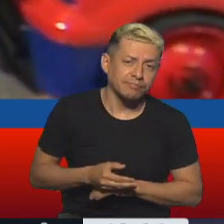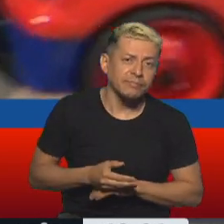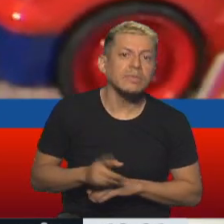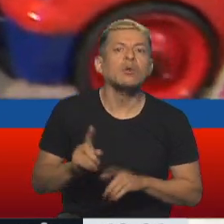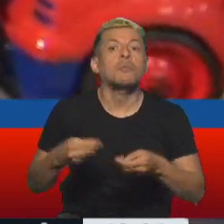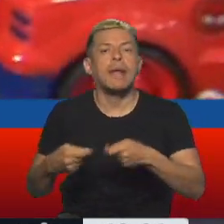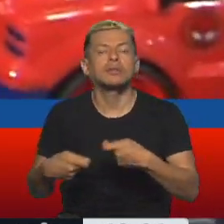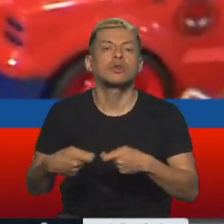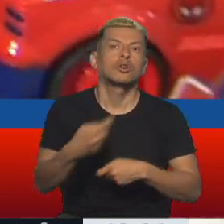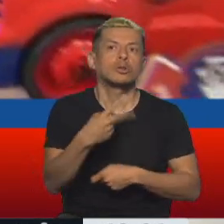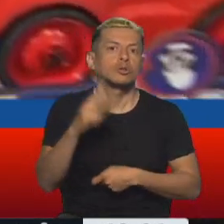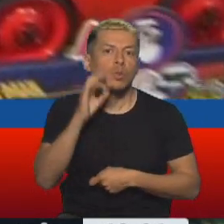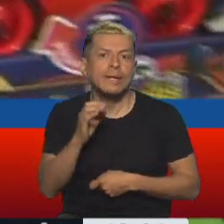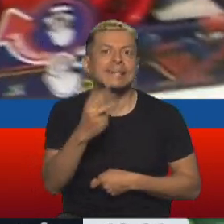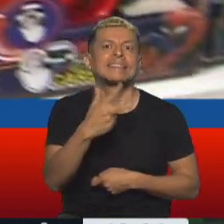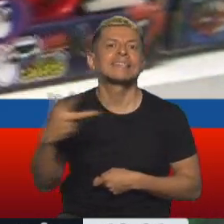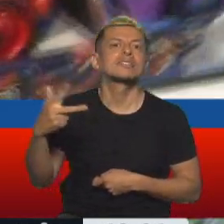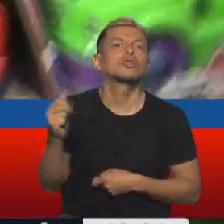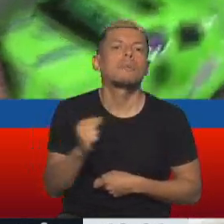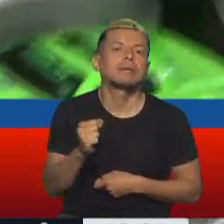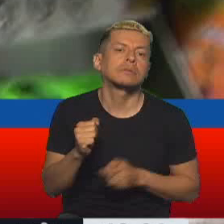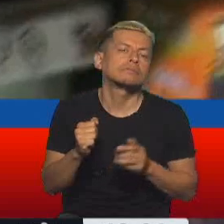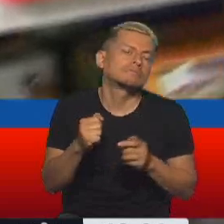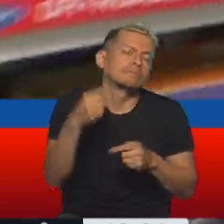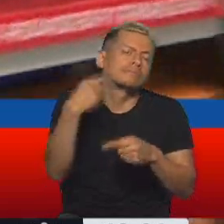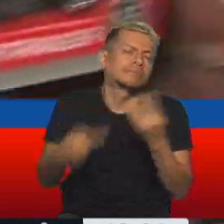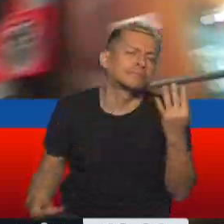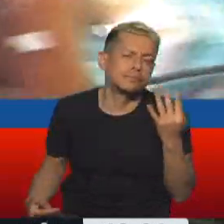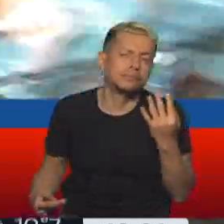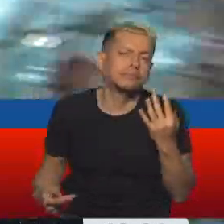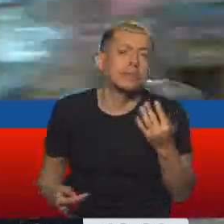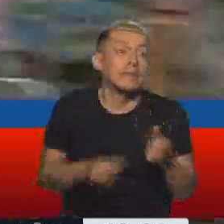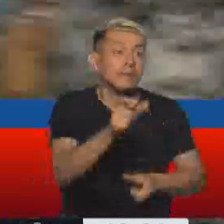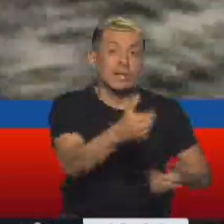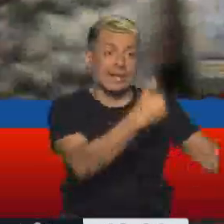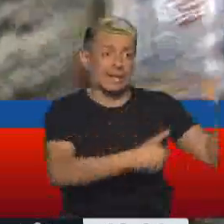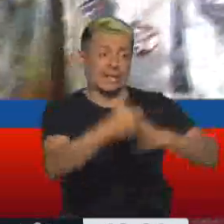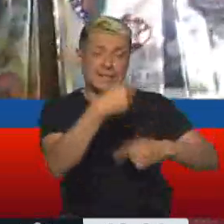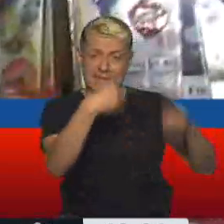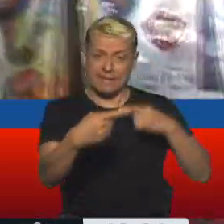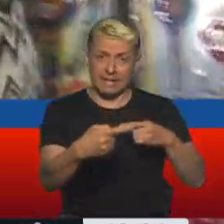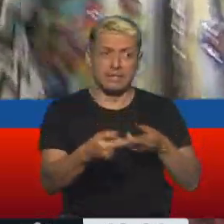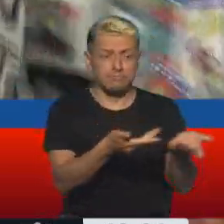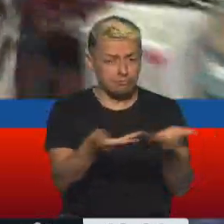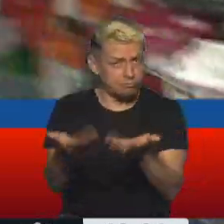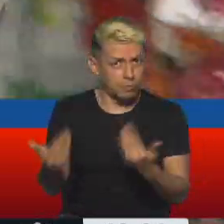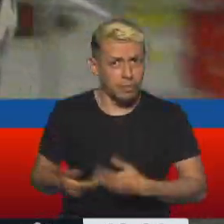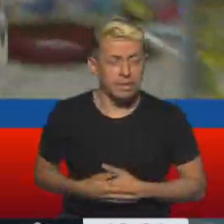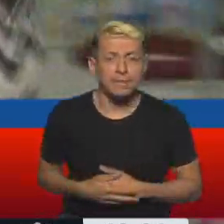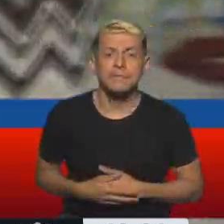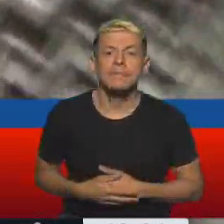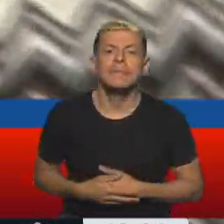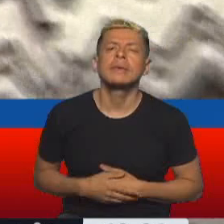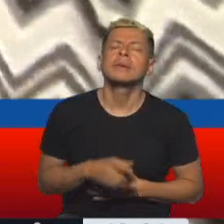250, 300 pesos. Tratamos de apuntar a todo tipo de cliente y de bolsillo. Gabriela, Pablo, algo